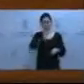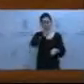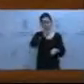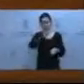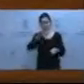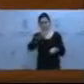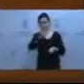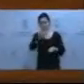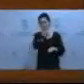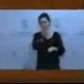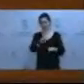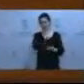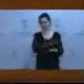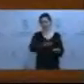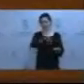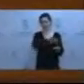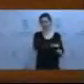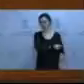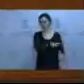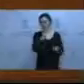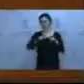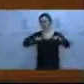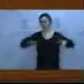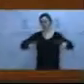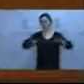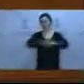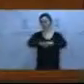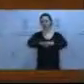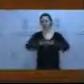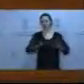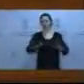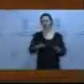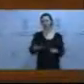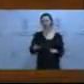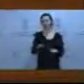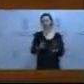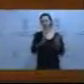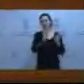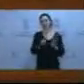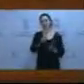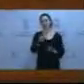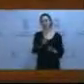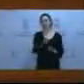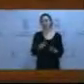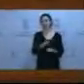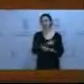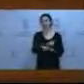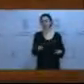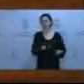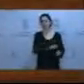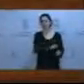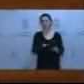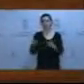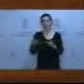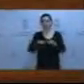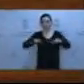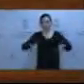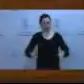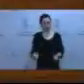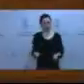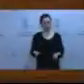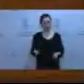y no llegaban a las aulas y los ratones electrónicos costaban 60 euros y tampoco llegaban a las aulas y